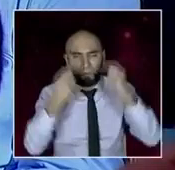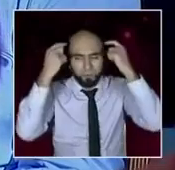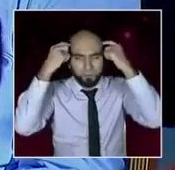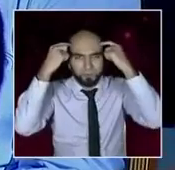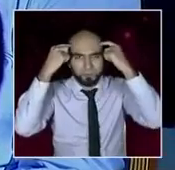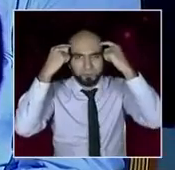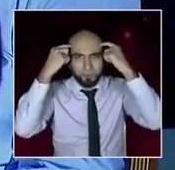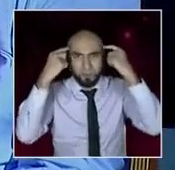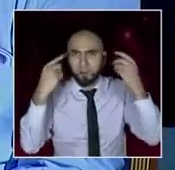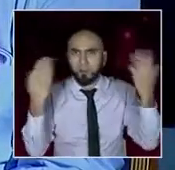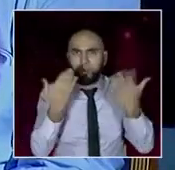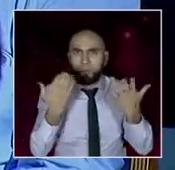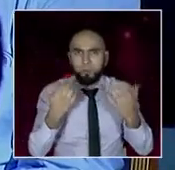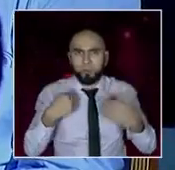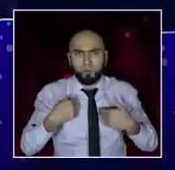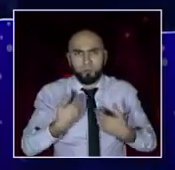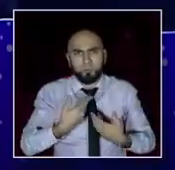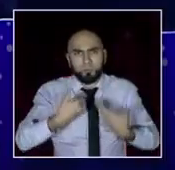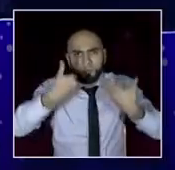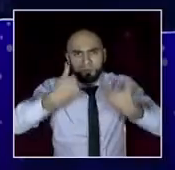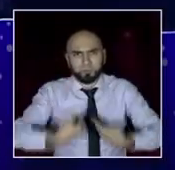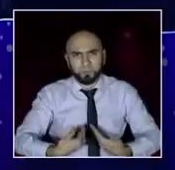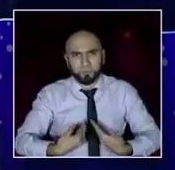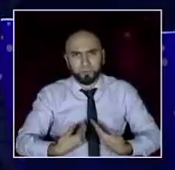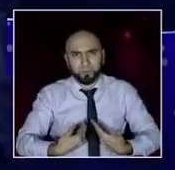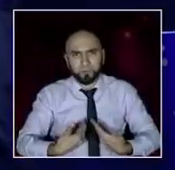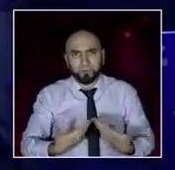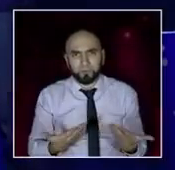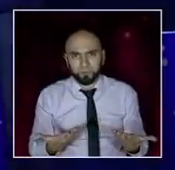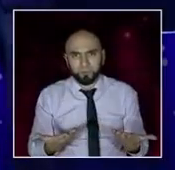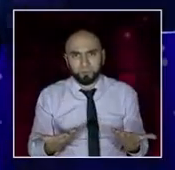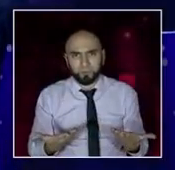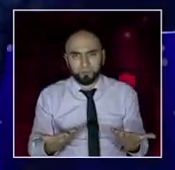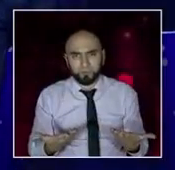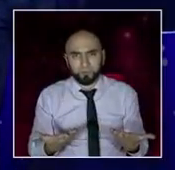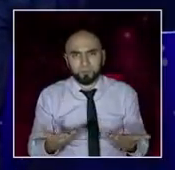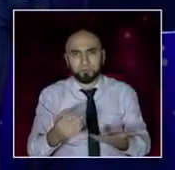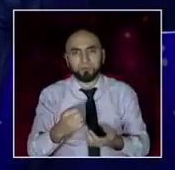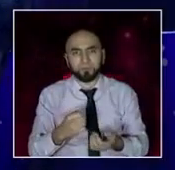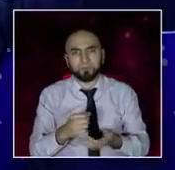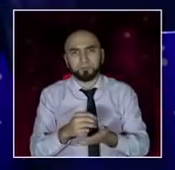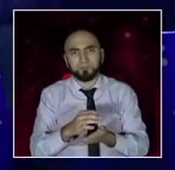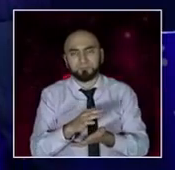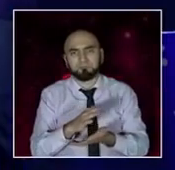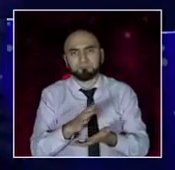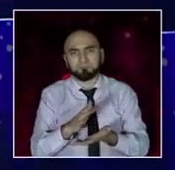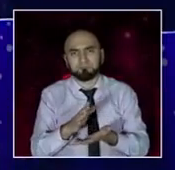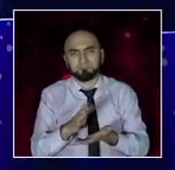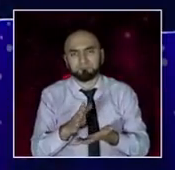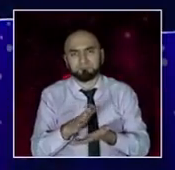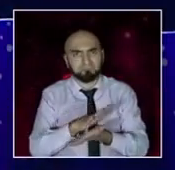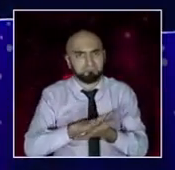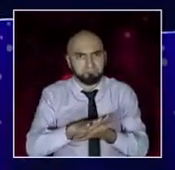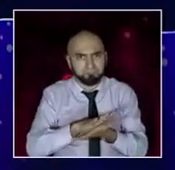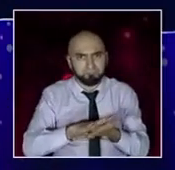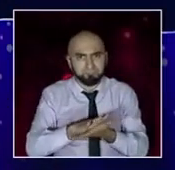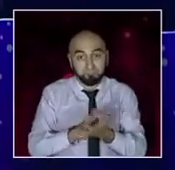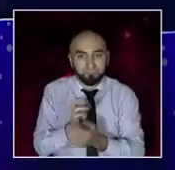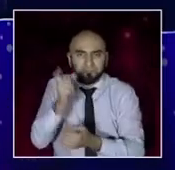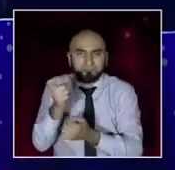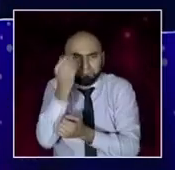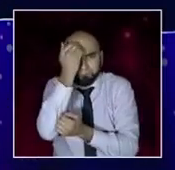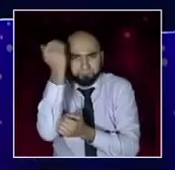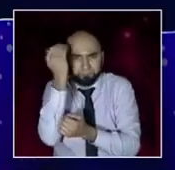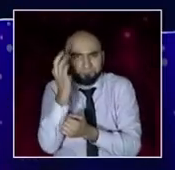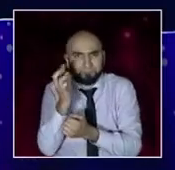el ser o sobre uno mismo. Si volvemos al filósofo Descartes, él es famoso por